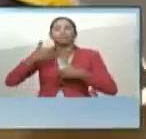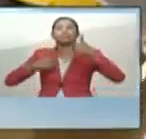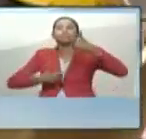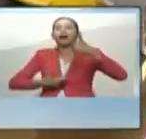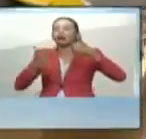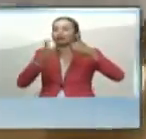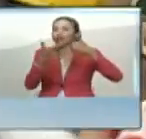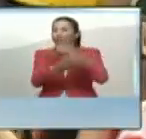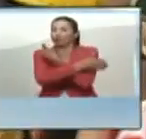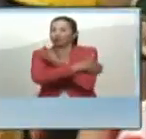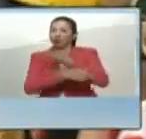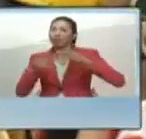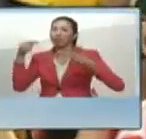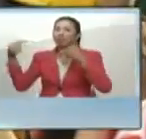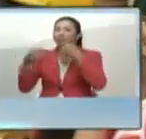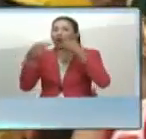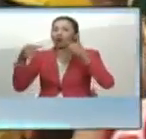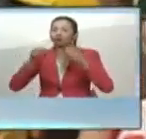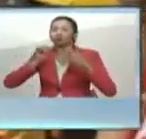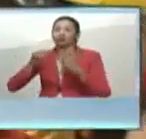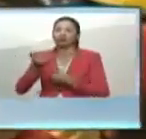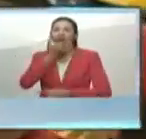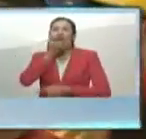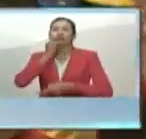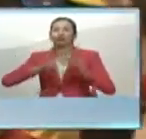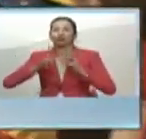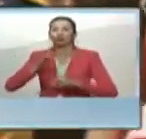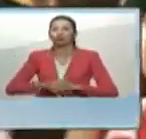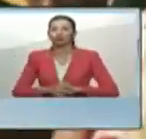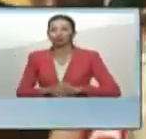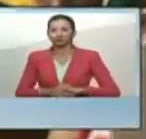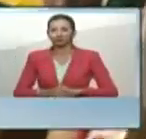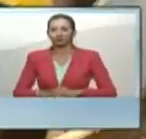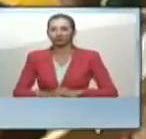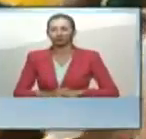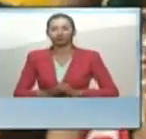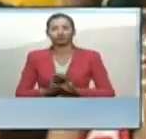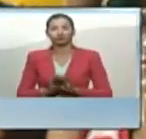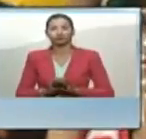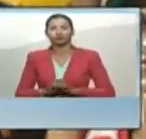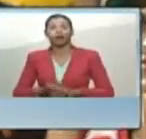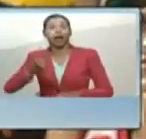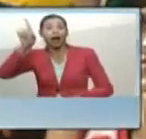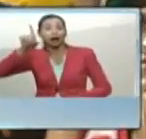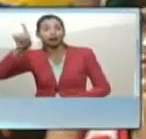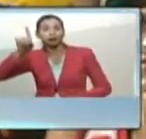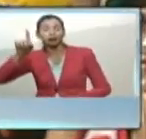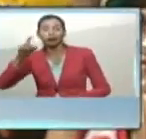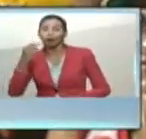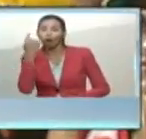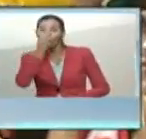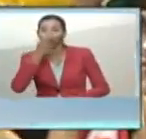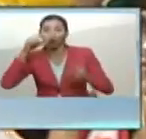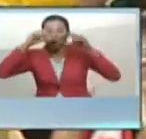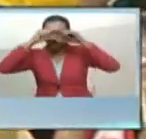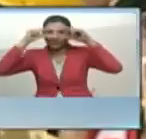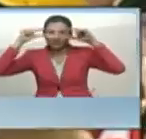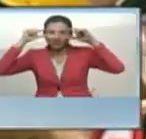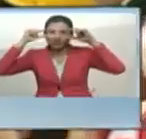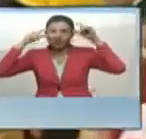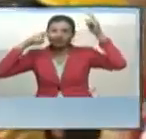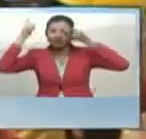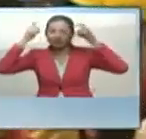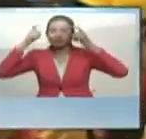Y al igual que nosotros, logramos un contundente avance en decir que era arriba en los ojitos. Es